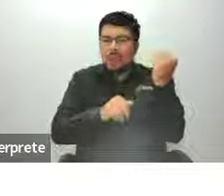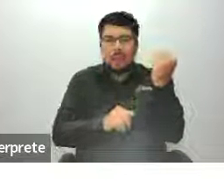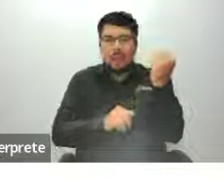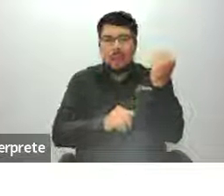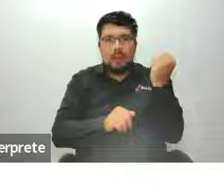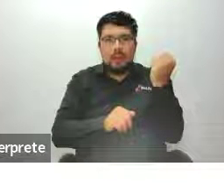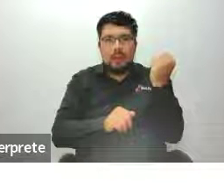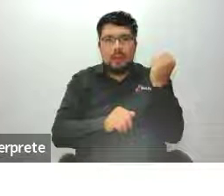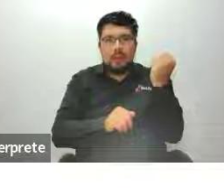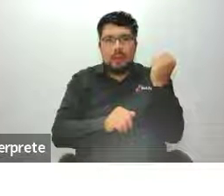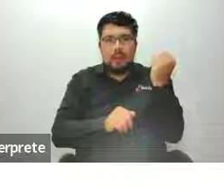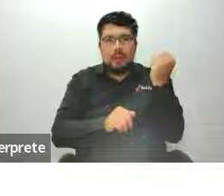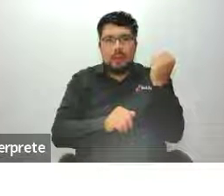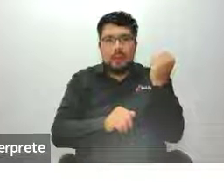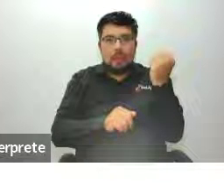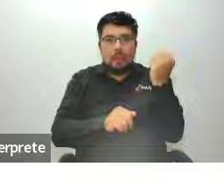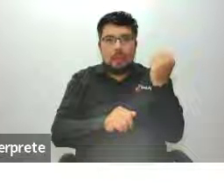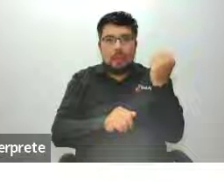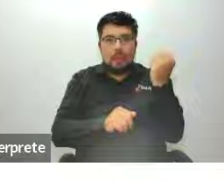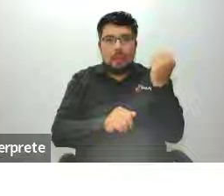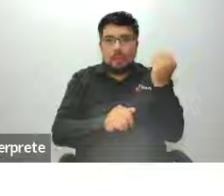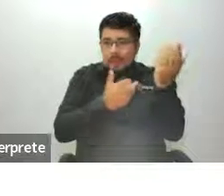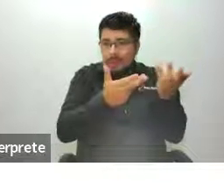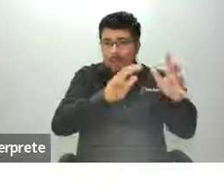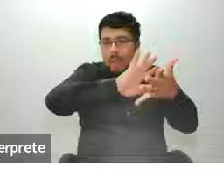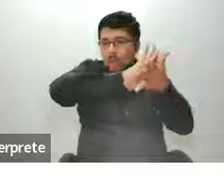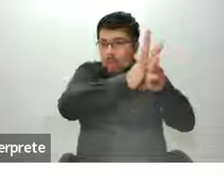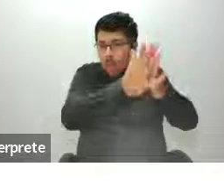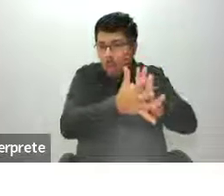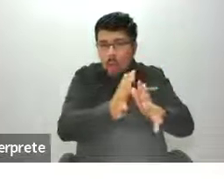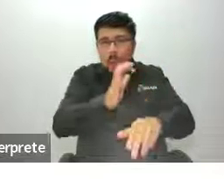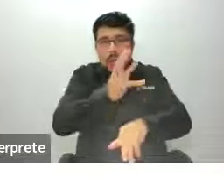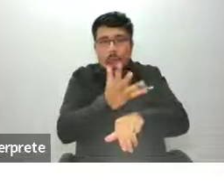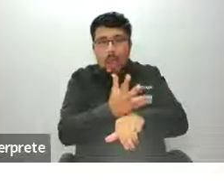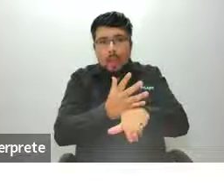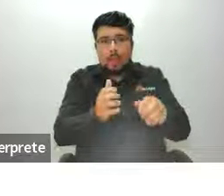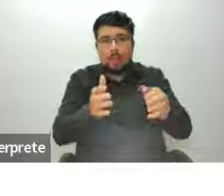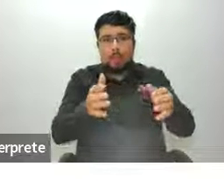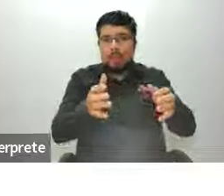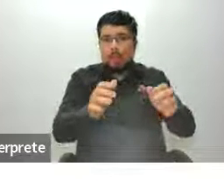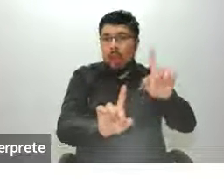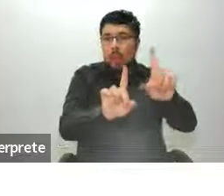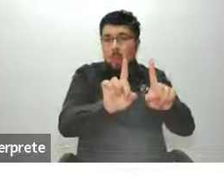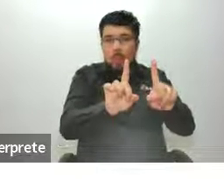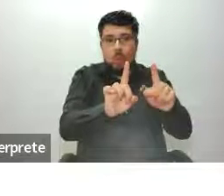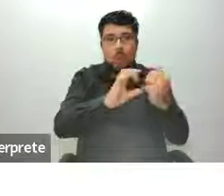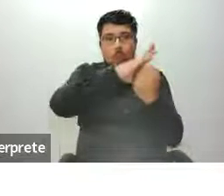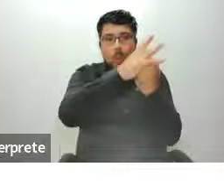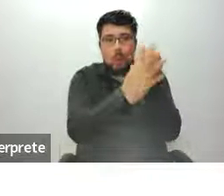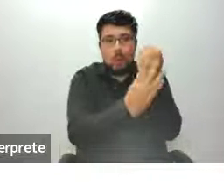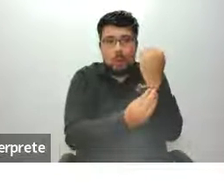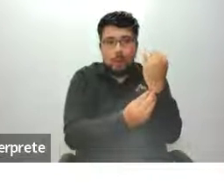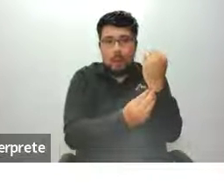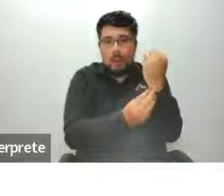parte de un todo, es decir, hay una muñeca rusa que es grande, al interior hay